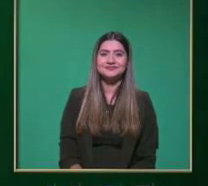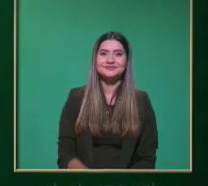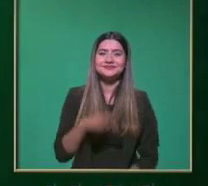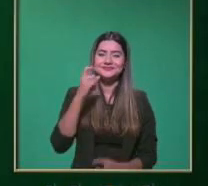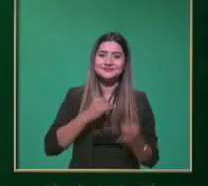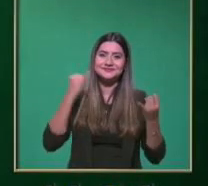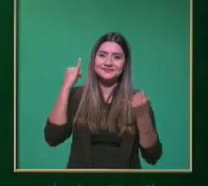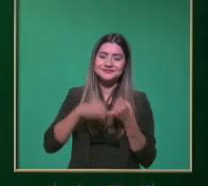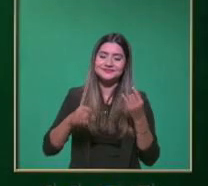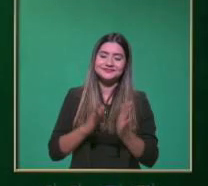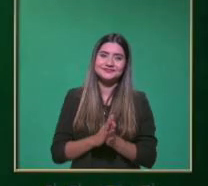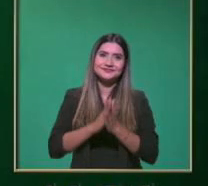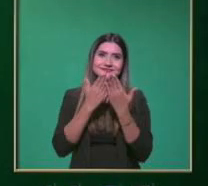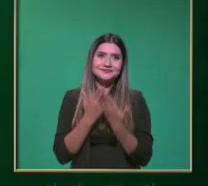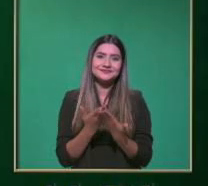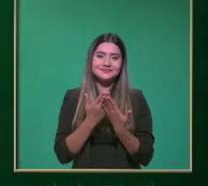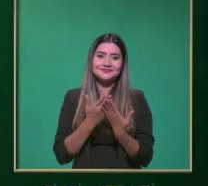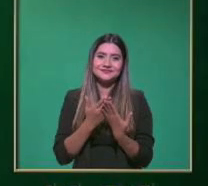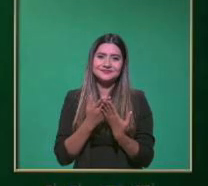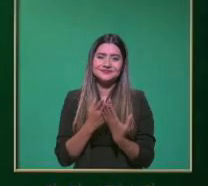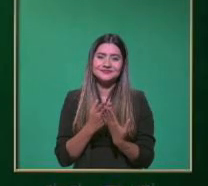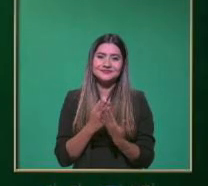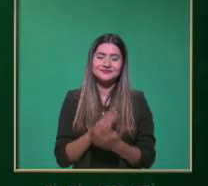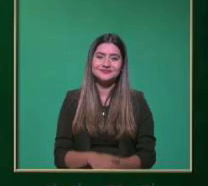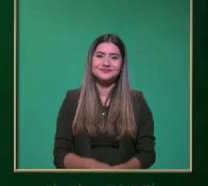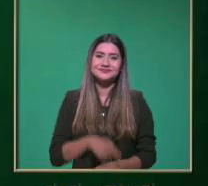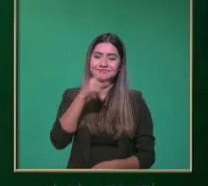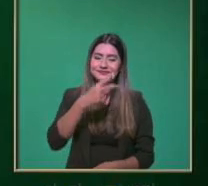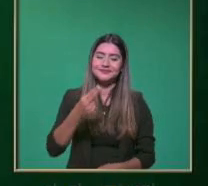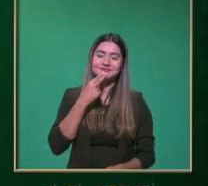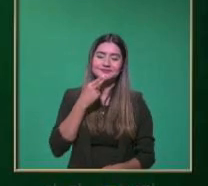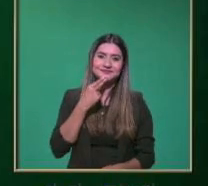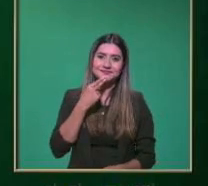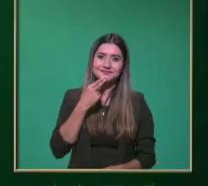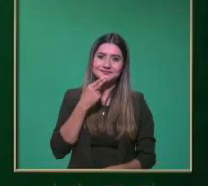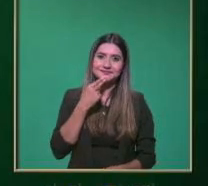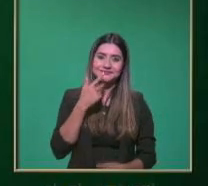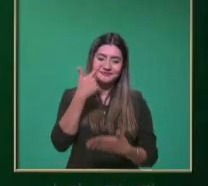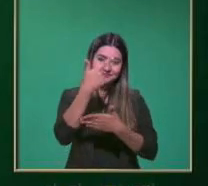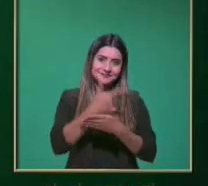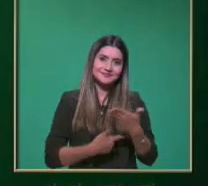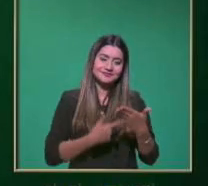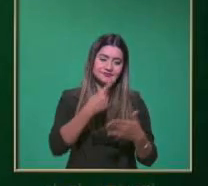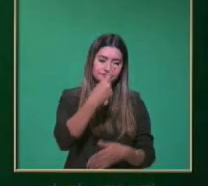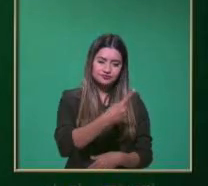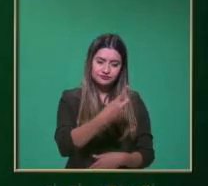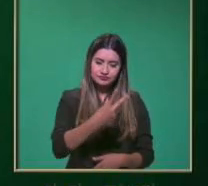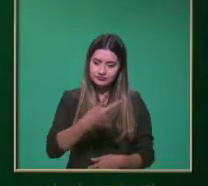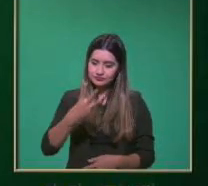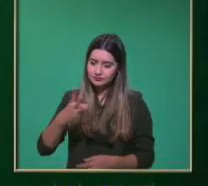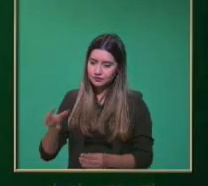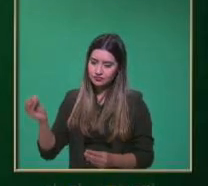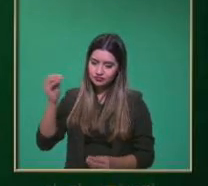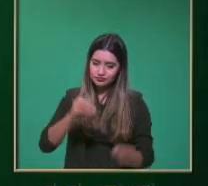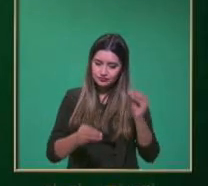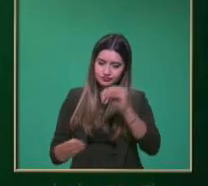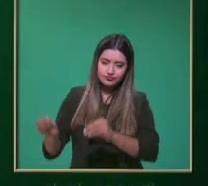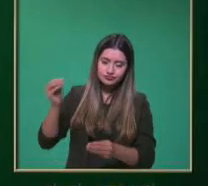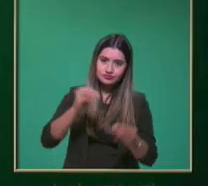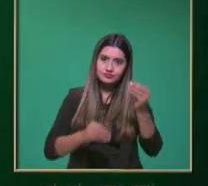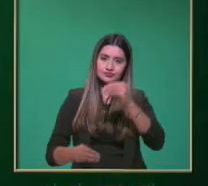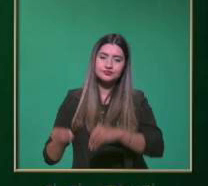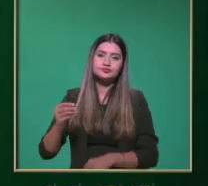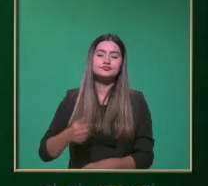que vimos y es el que le va a servir para armar la casita. Si se dan cuenta, niños, cada tipo